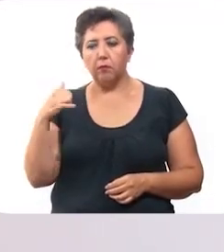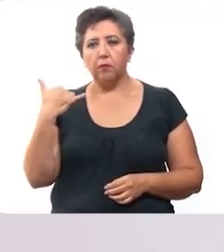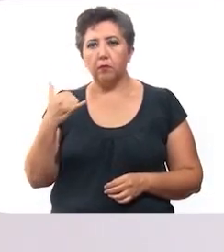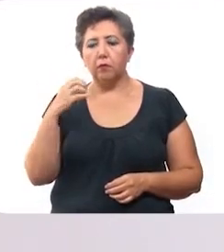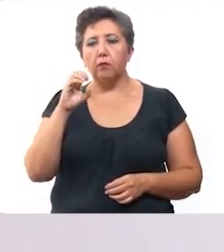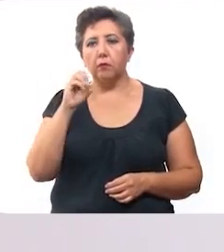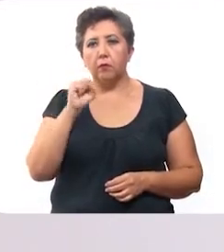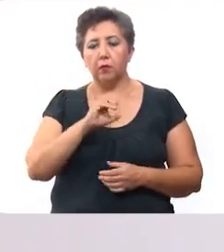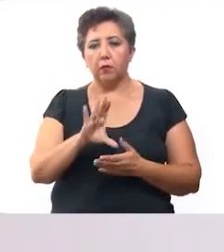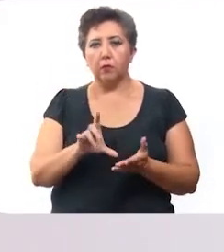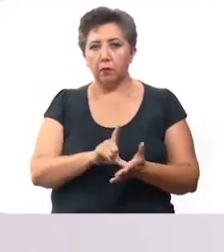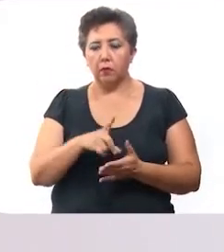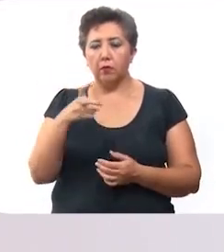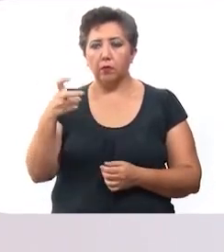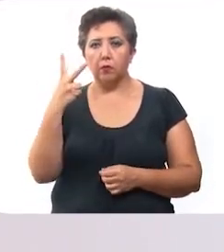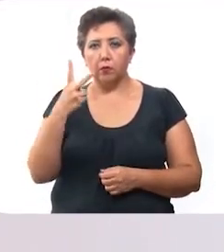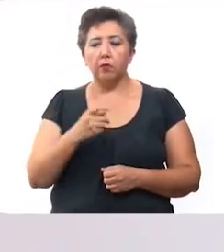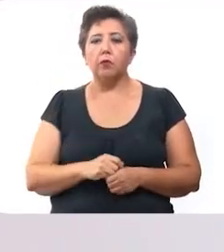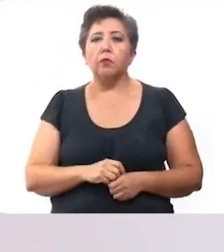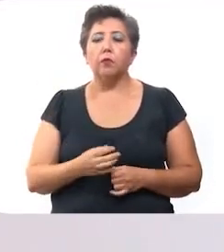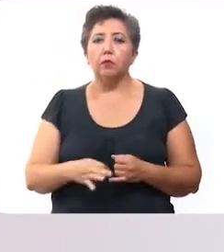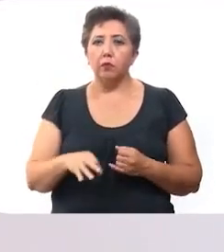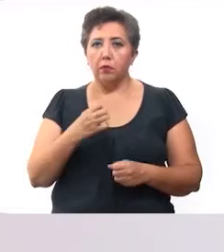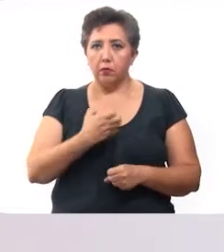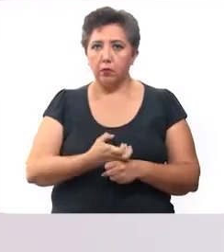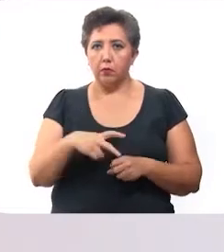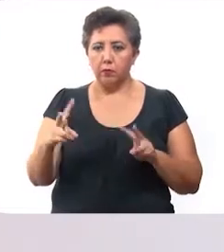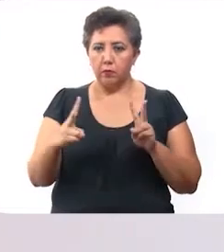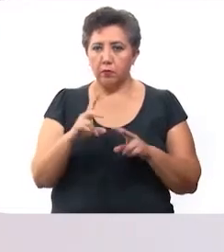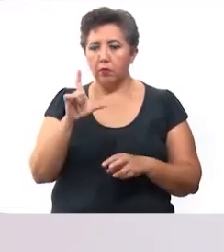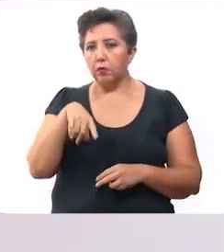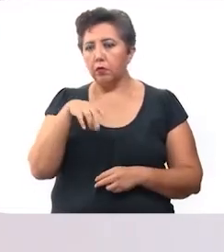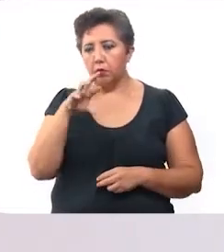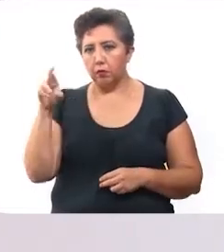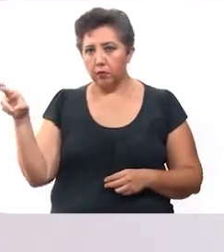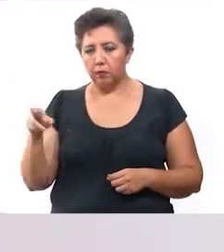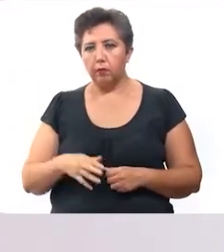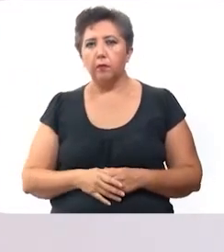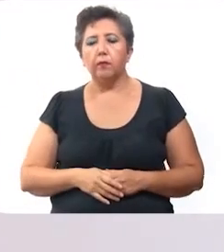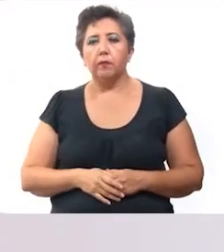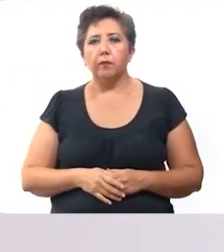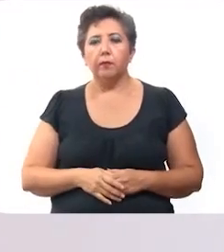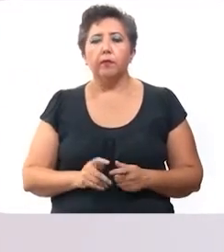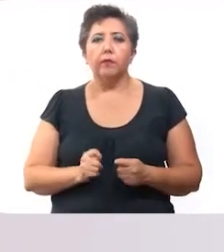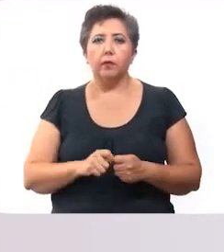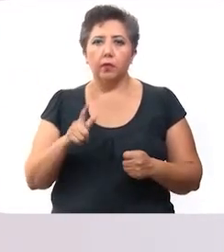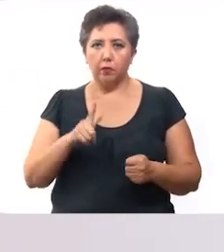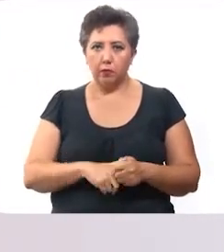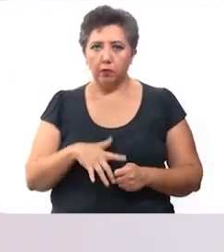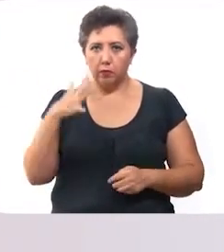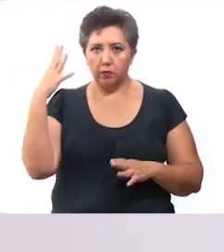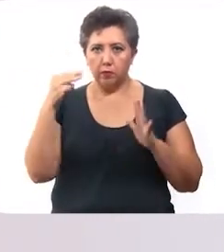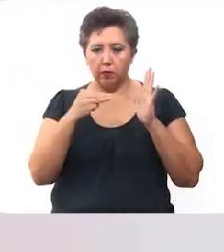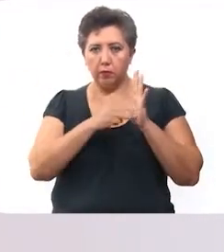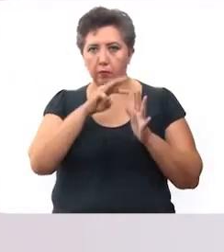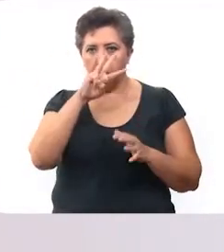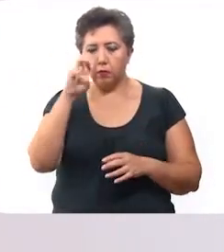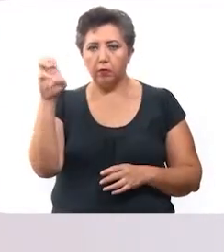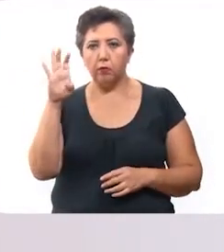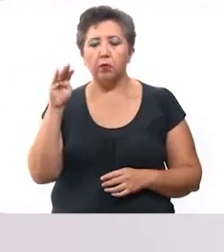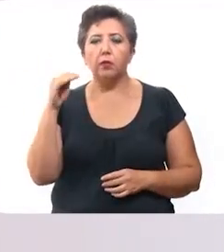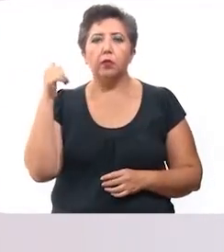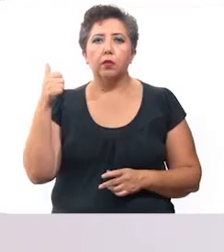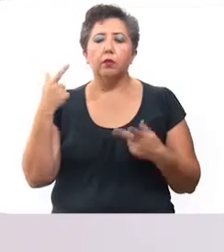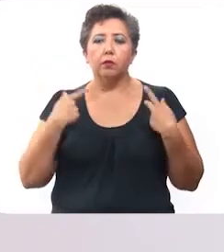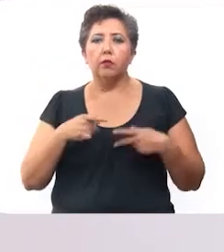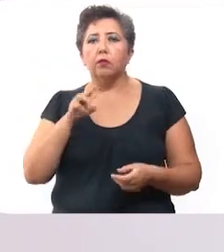1 en Cozumel, estos dos últimos municipios del estado vecino de Quintana Roo. En total, son